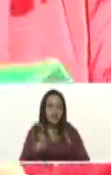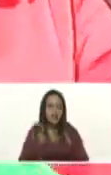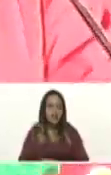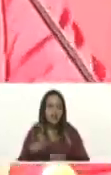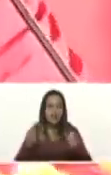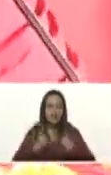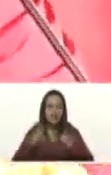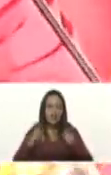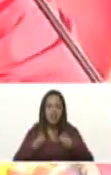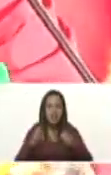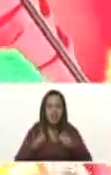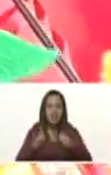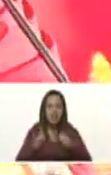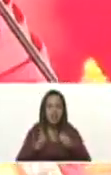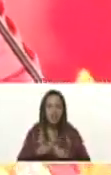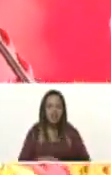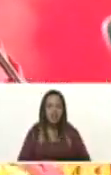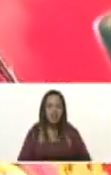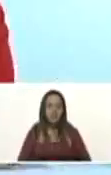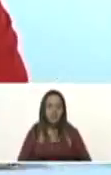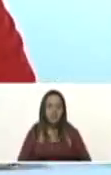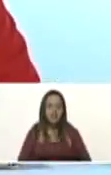África! ¡Madre África!